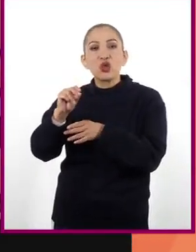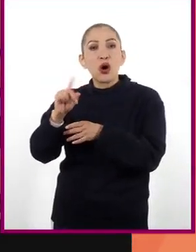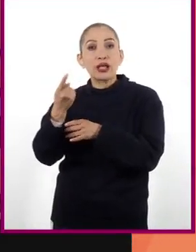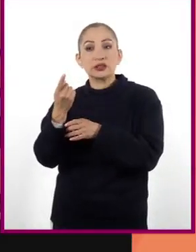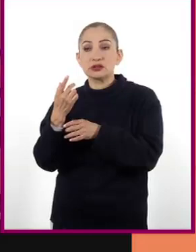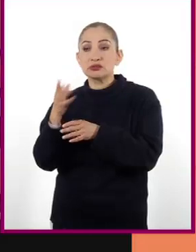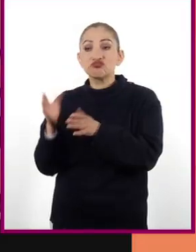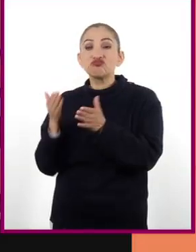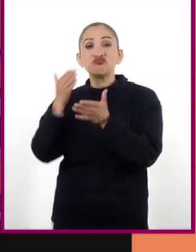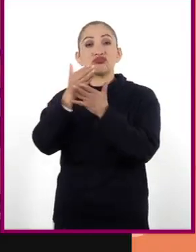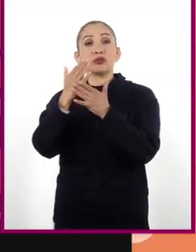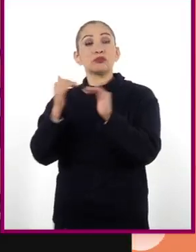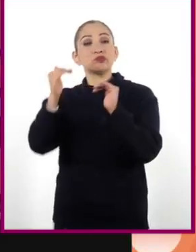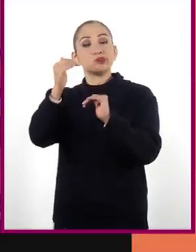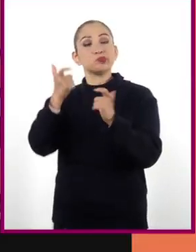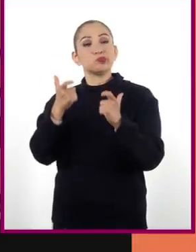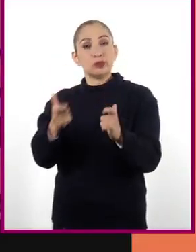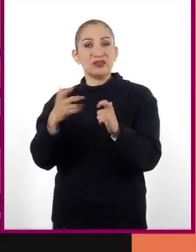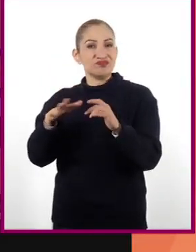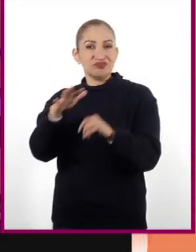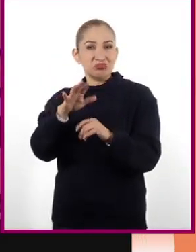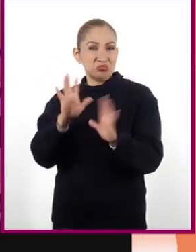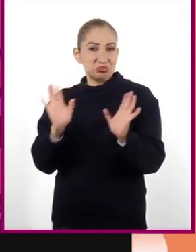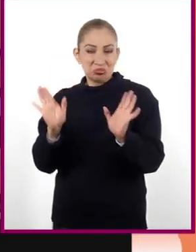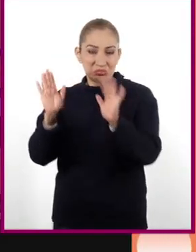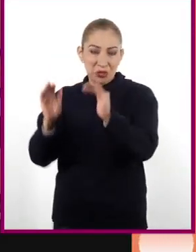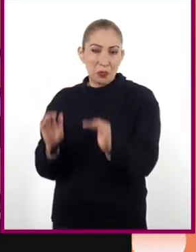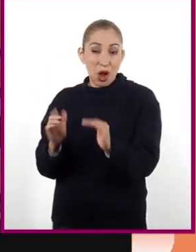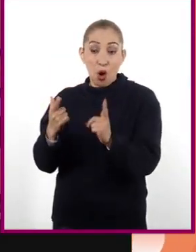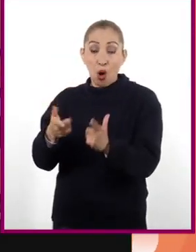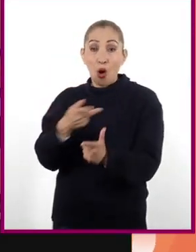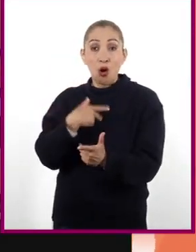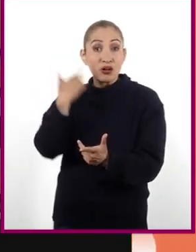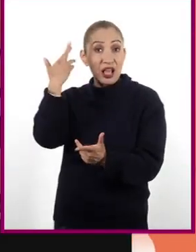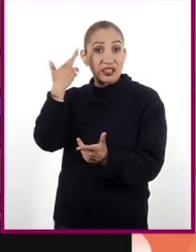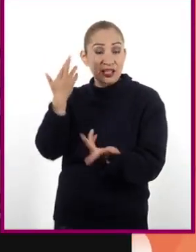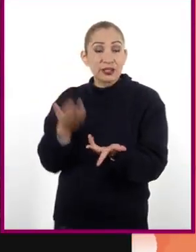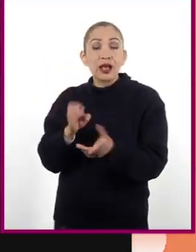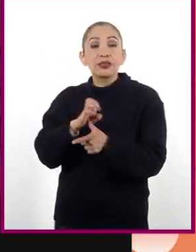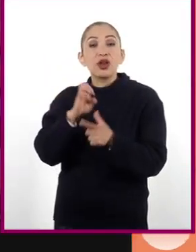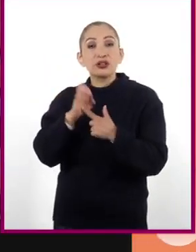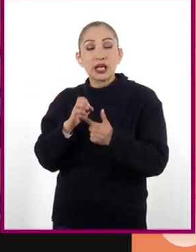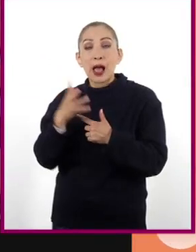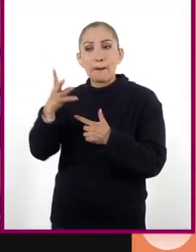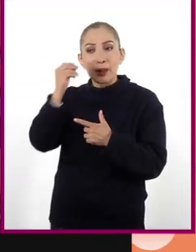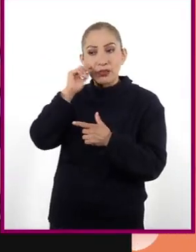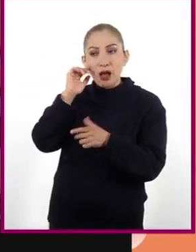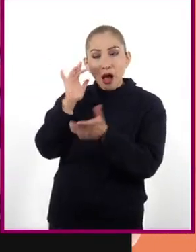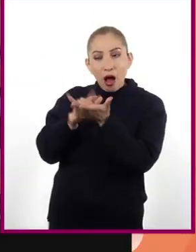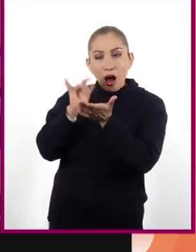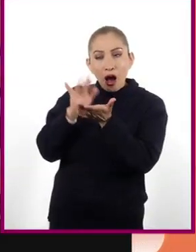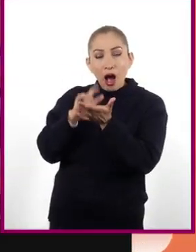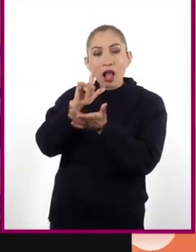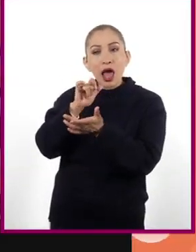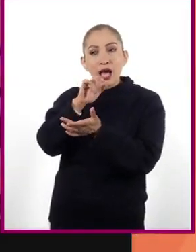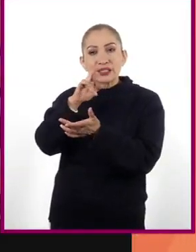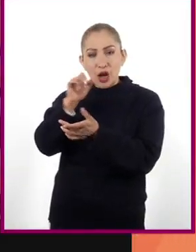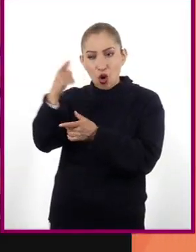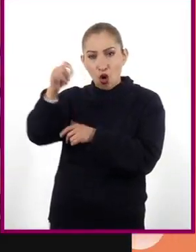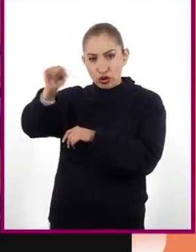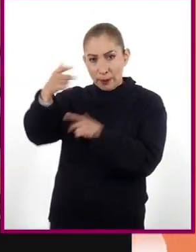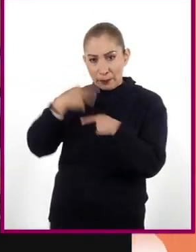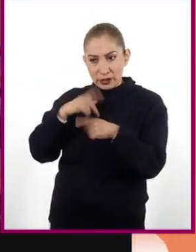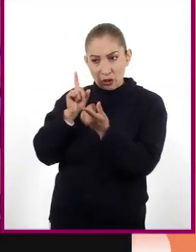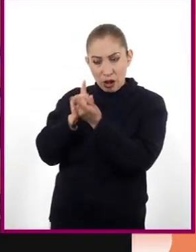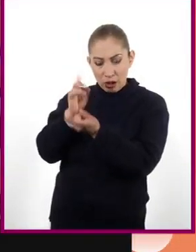fue asumida por la parte noble de la sociedad ni por la monarquía. Y entonces aprende Lázaro de este